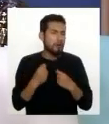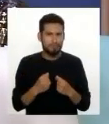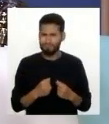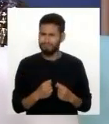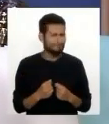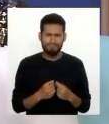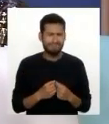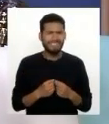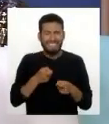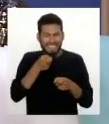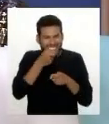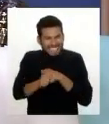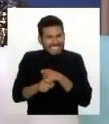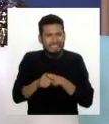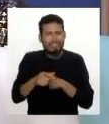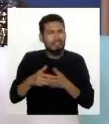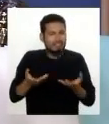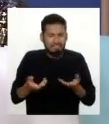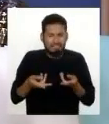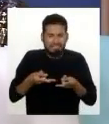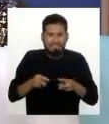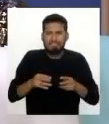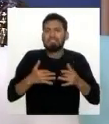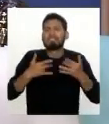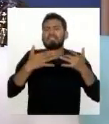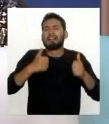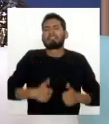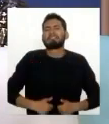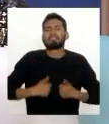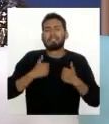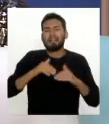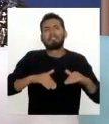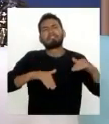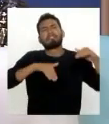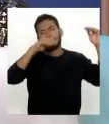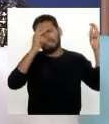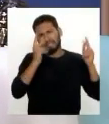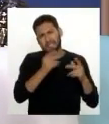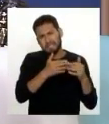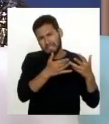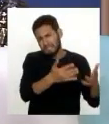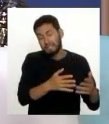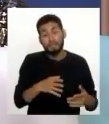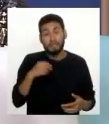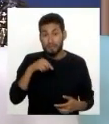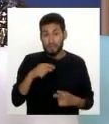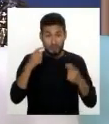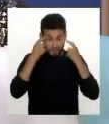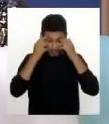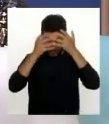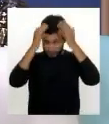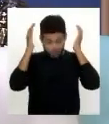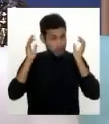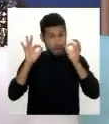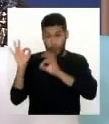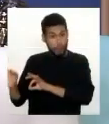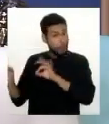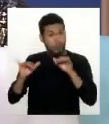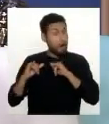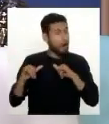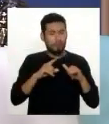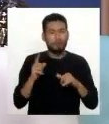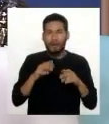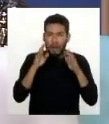pero es un daño que ya está hecho y que va a seguir en la vida de ese pequeño, porque el desarrollo cognitivo no va a ser el mismo,